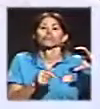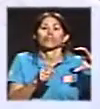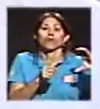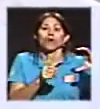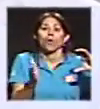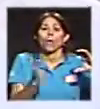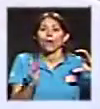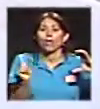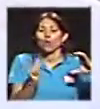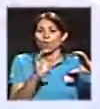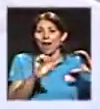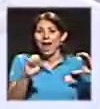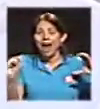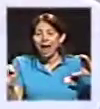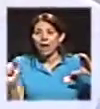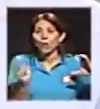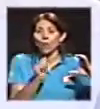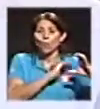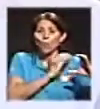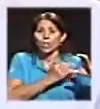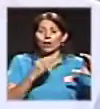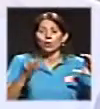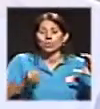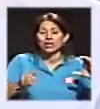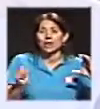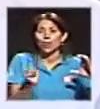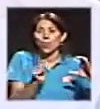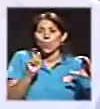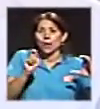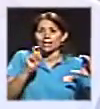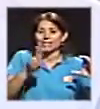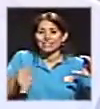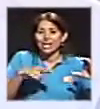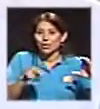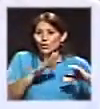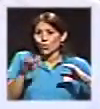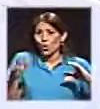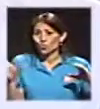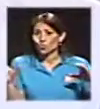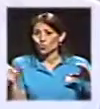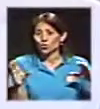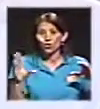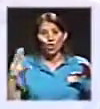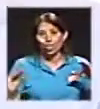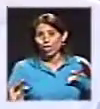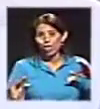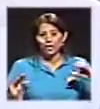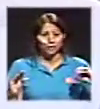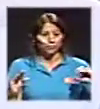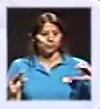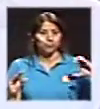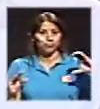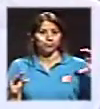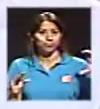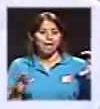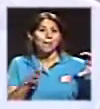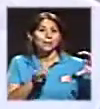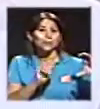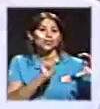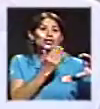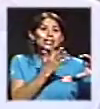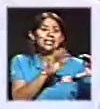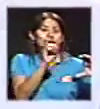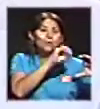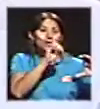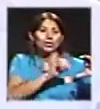Poder Judicial, el Magisterio, todos juntos. Y equivalen de cerca de un 15%, 14% del PIB, o